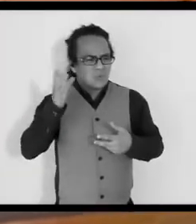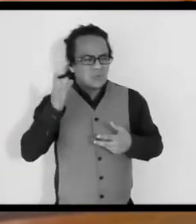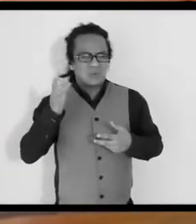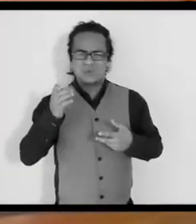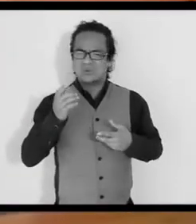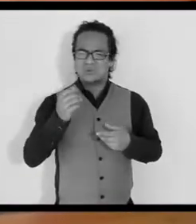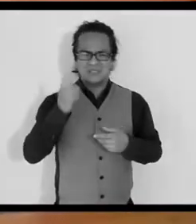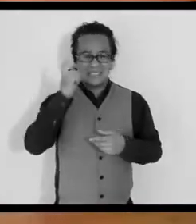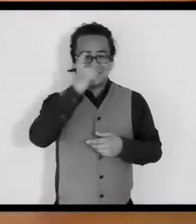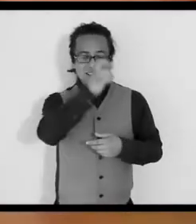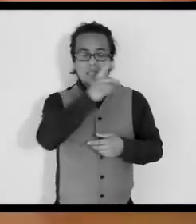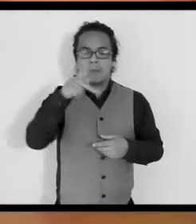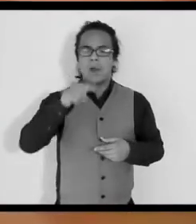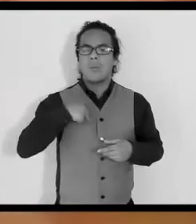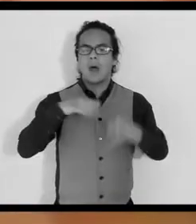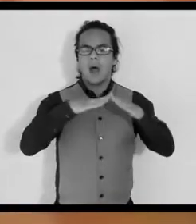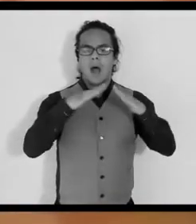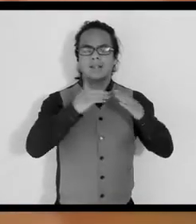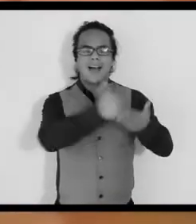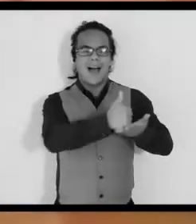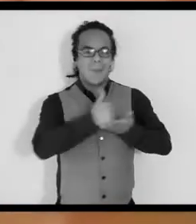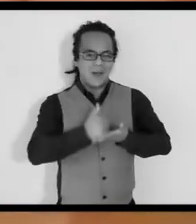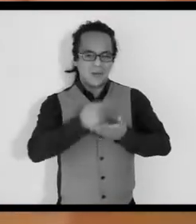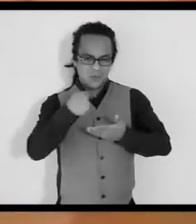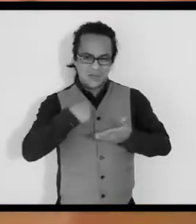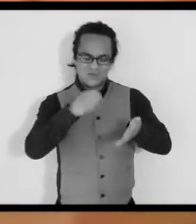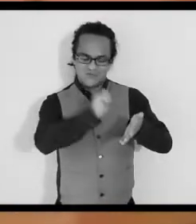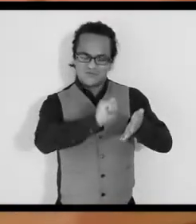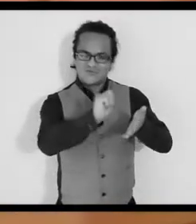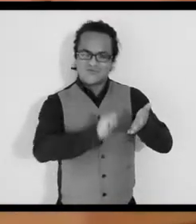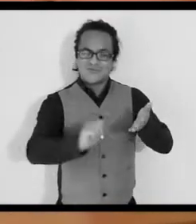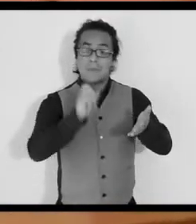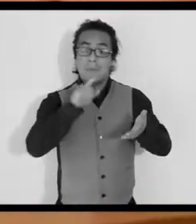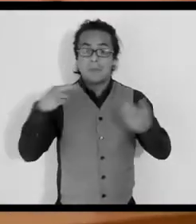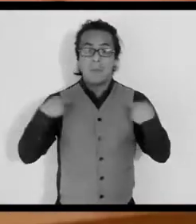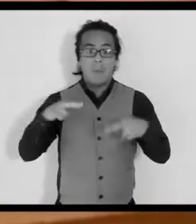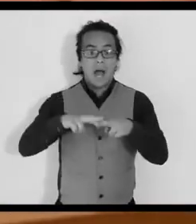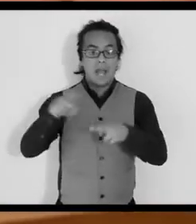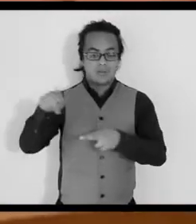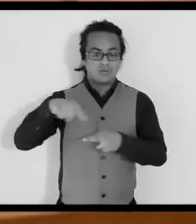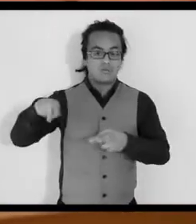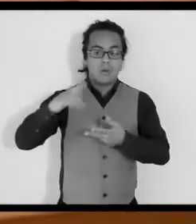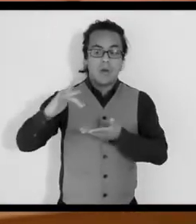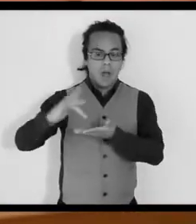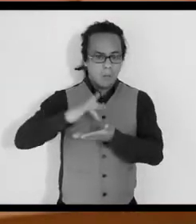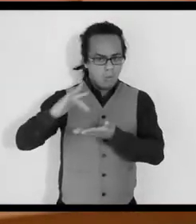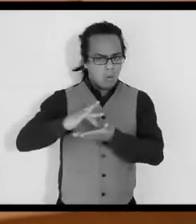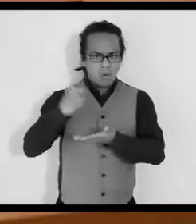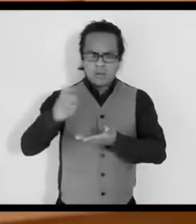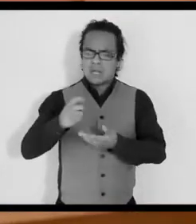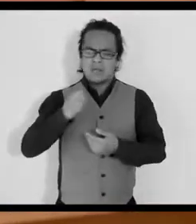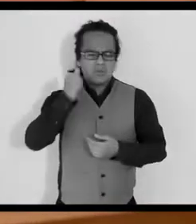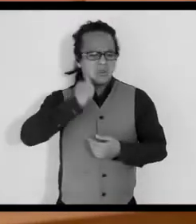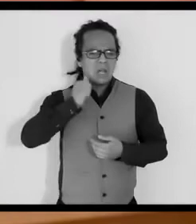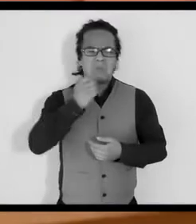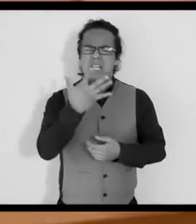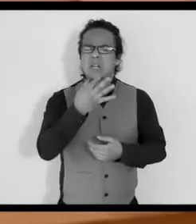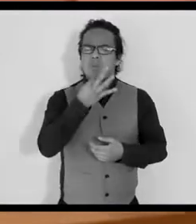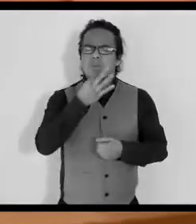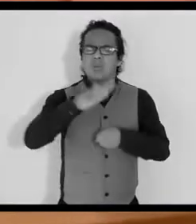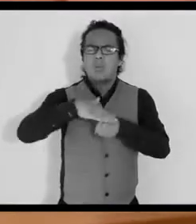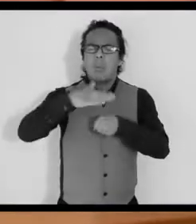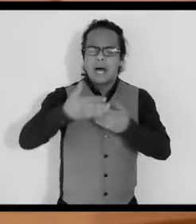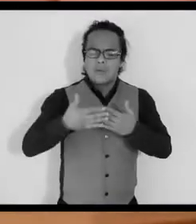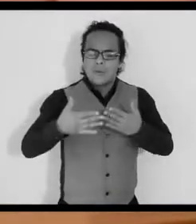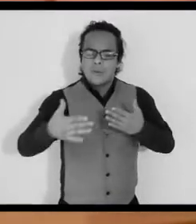podía escuchar bien, pero en mi casa me ayudan a tomar unos apuntes y la maestra siempre se